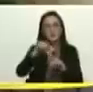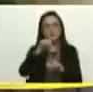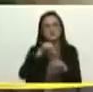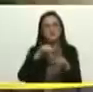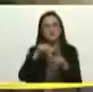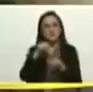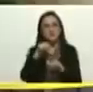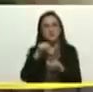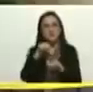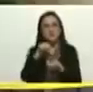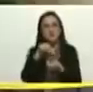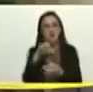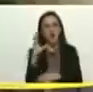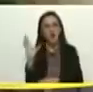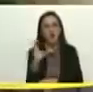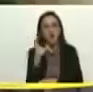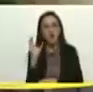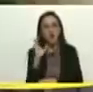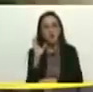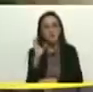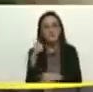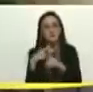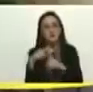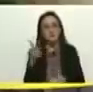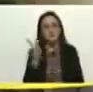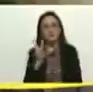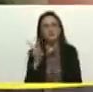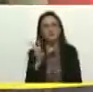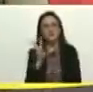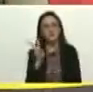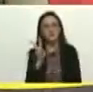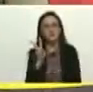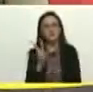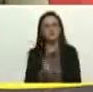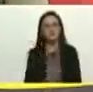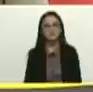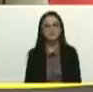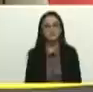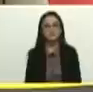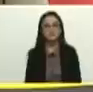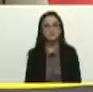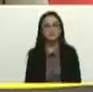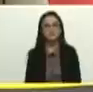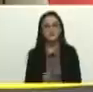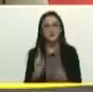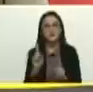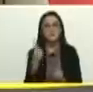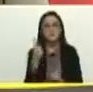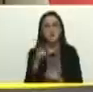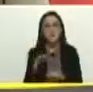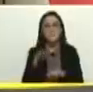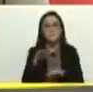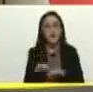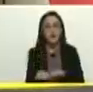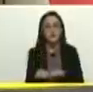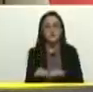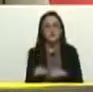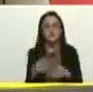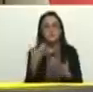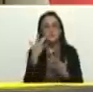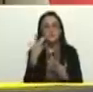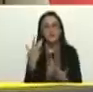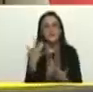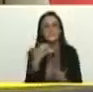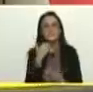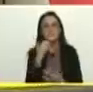entre nuestra hermana Colombia y Venezuela. Los primeros pasos se dieron